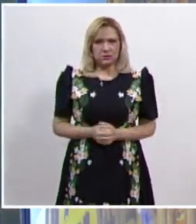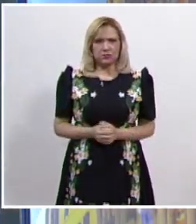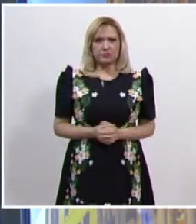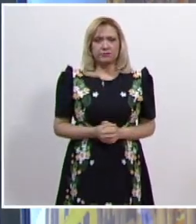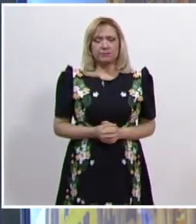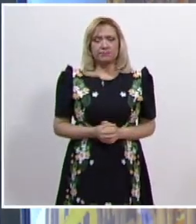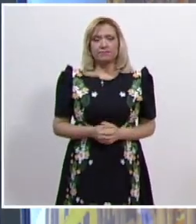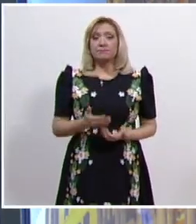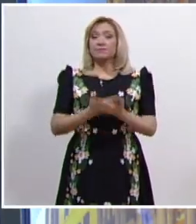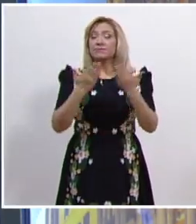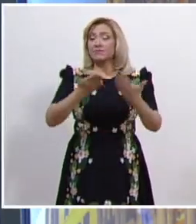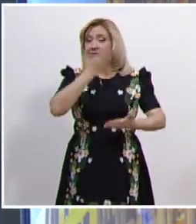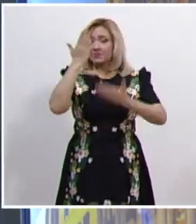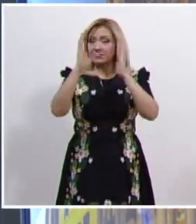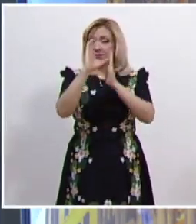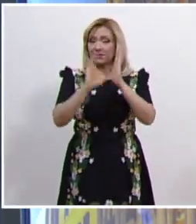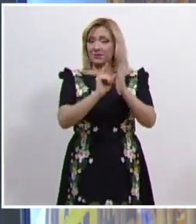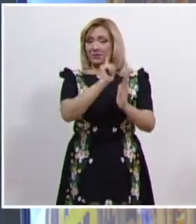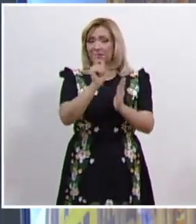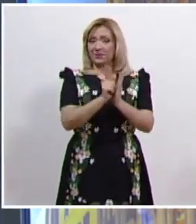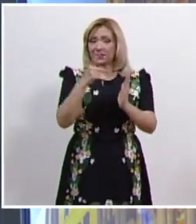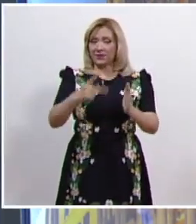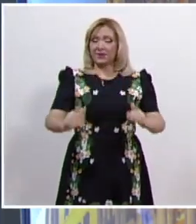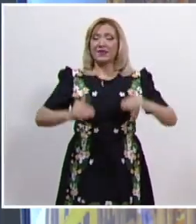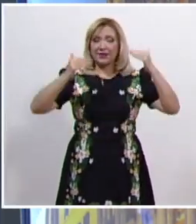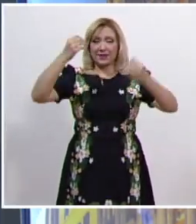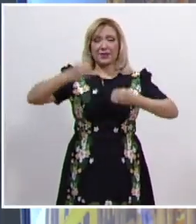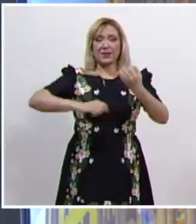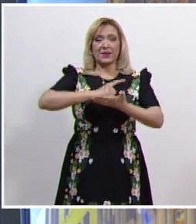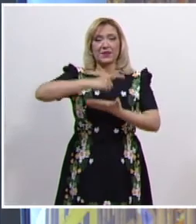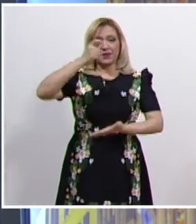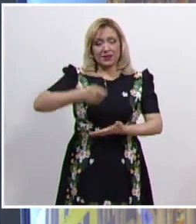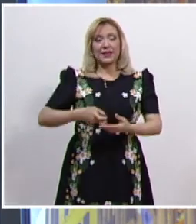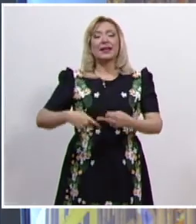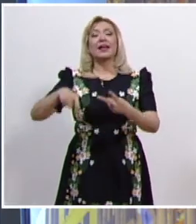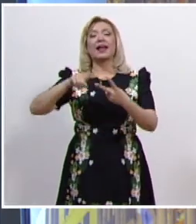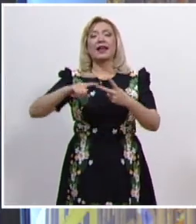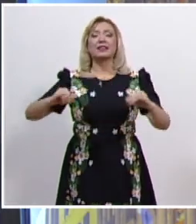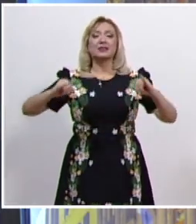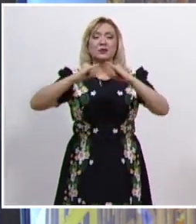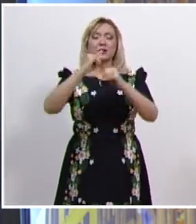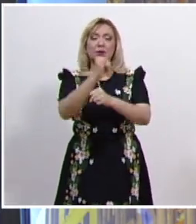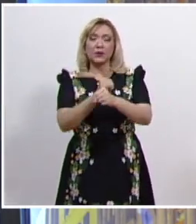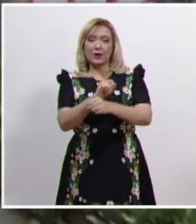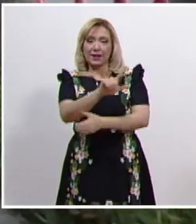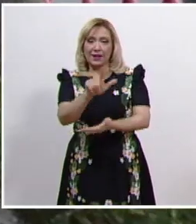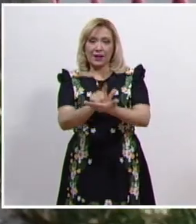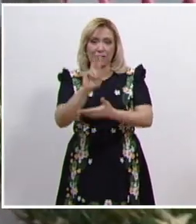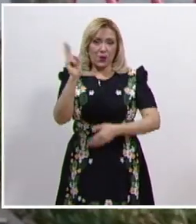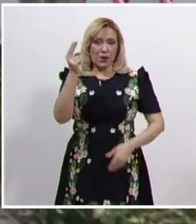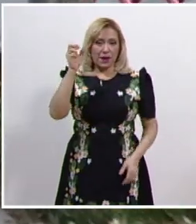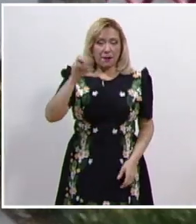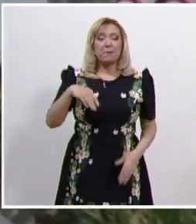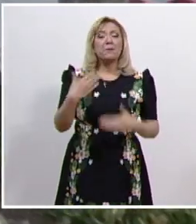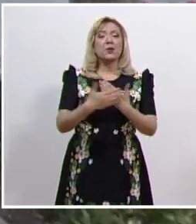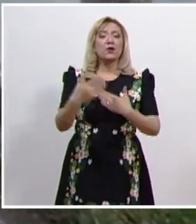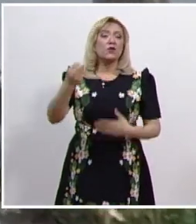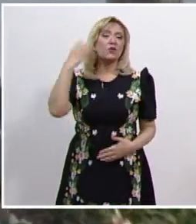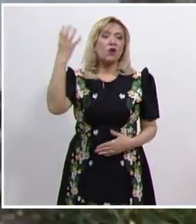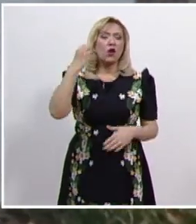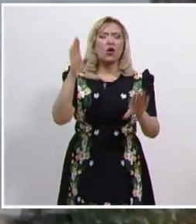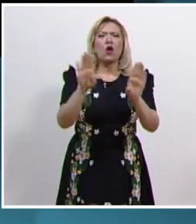El Centro de Estudios Constitucionales de la Suprema Corte y el Instituto de Investigaciones Jurídicas de la UNAM llevarán a cabo el foro